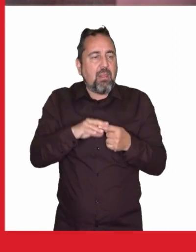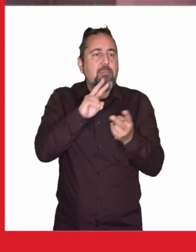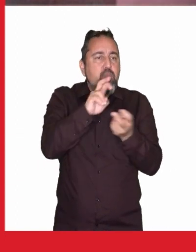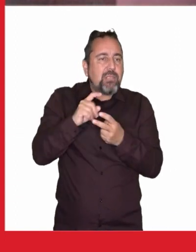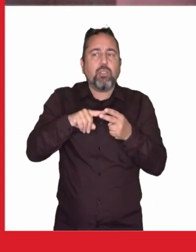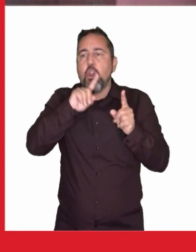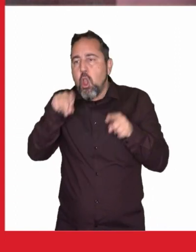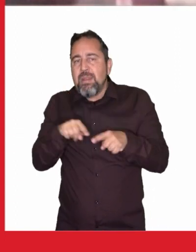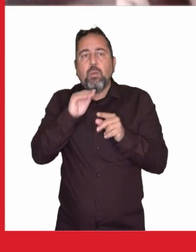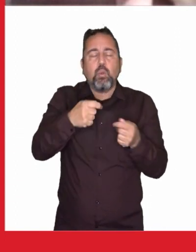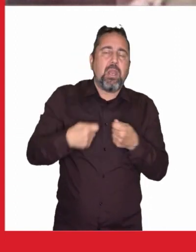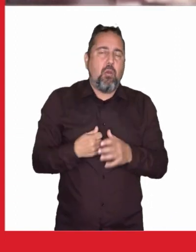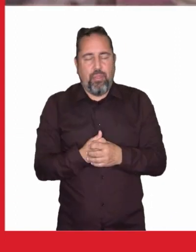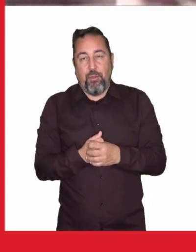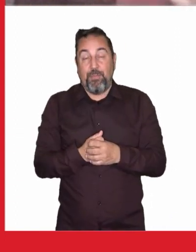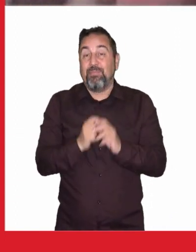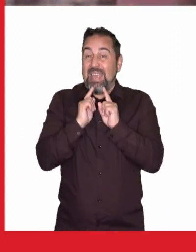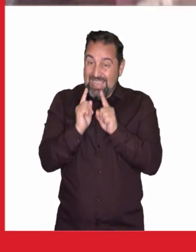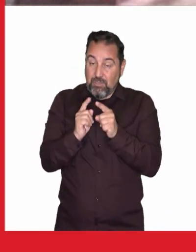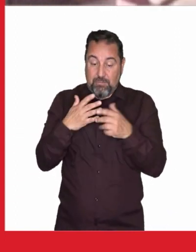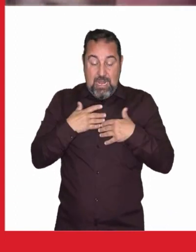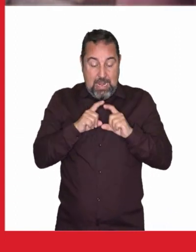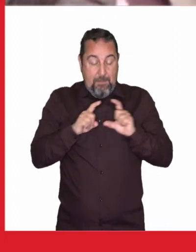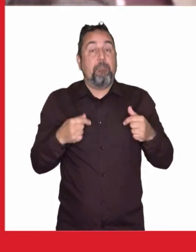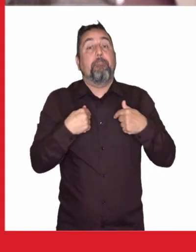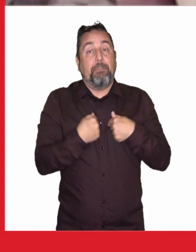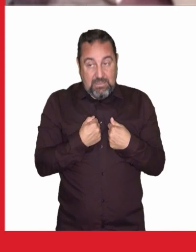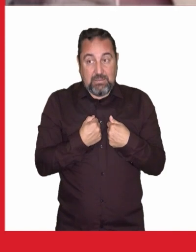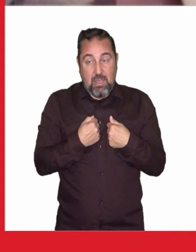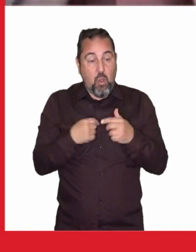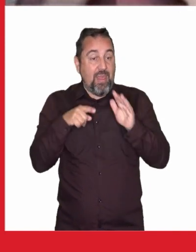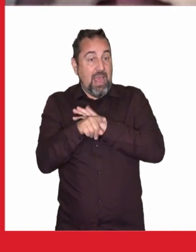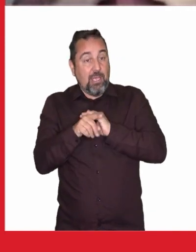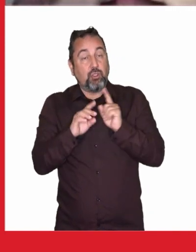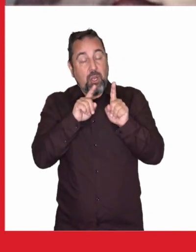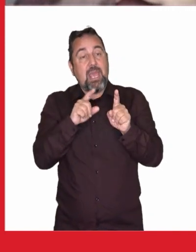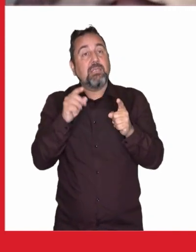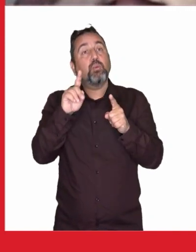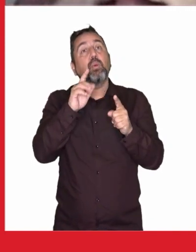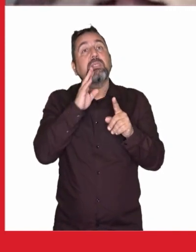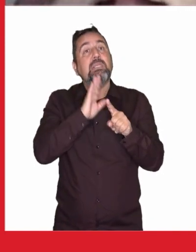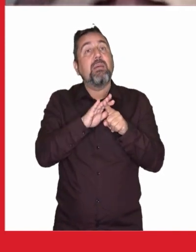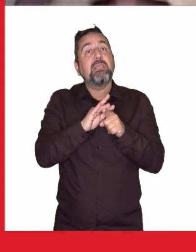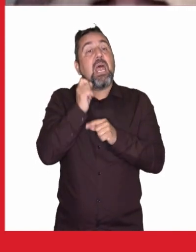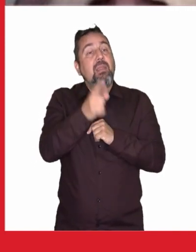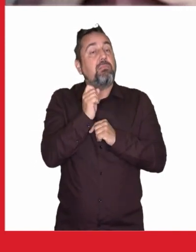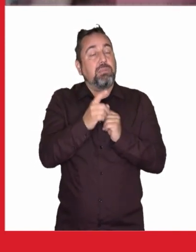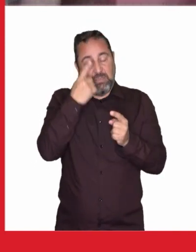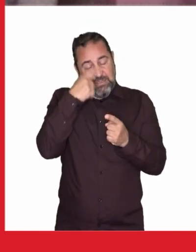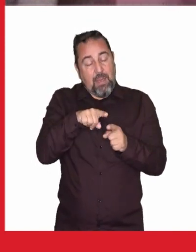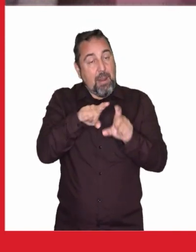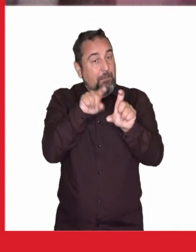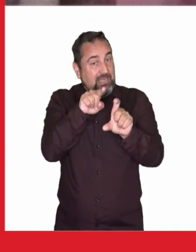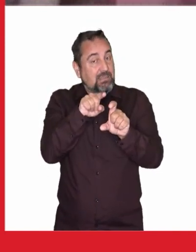300 euros al mes por llevarte la contabilidad, los impuestos, las nóminas de tu negocio. Eso para la empresa de la